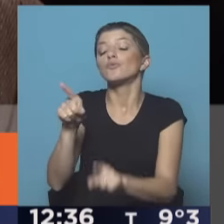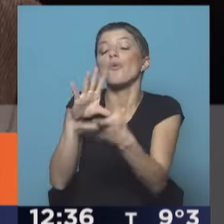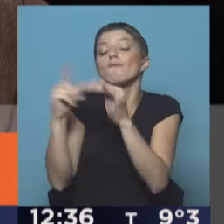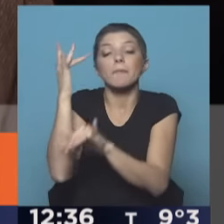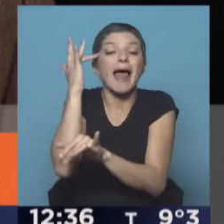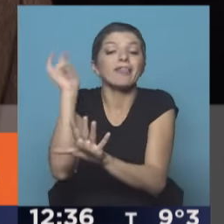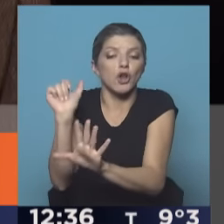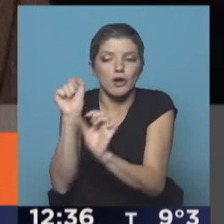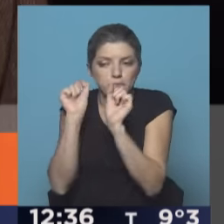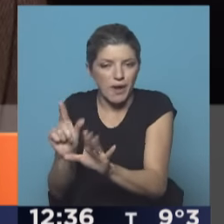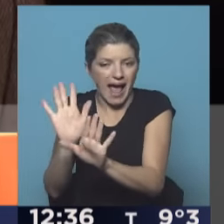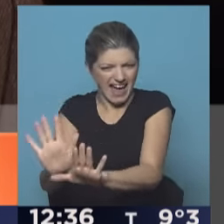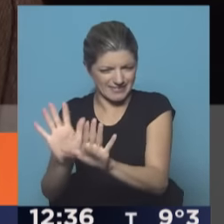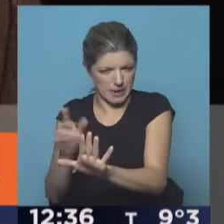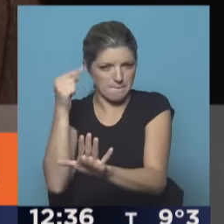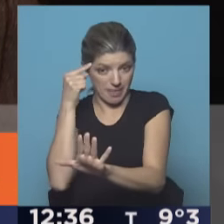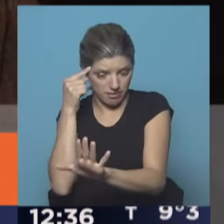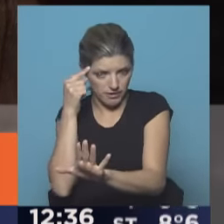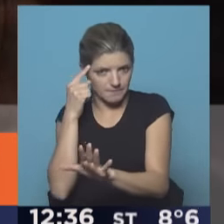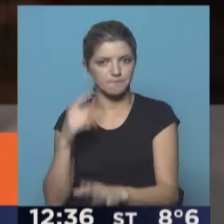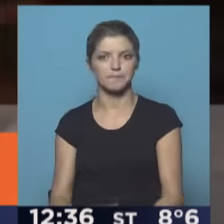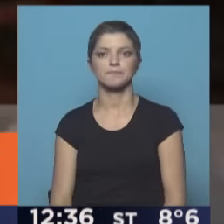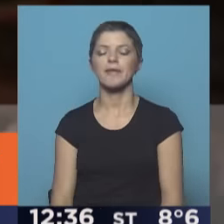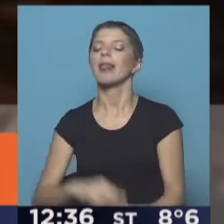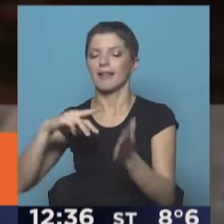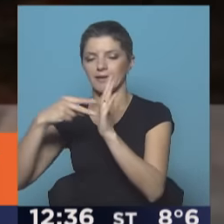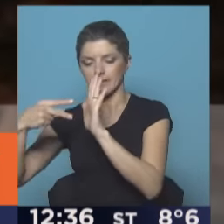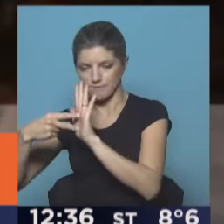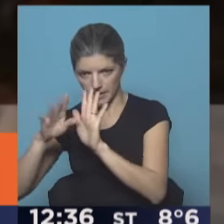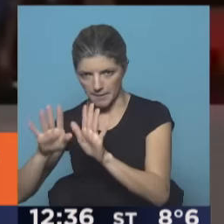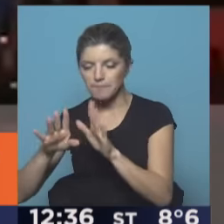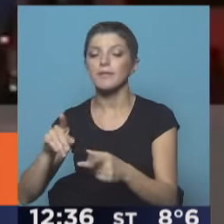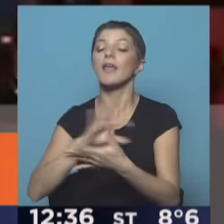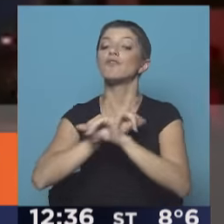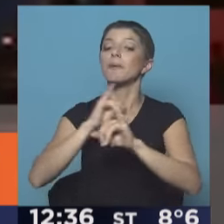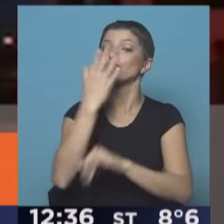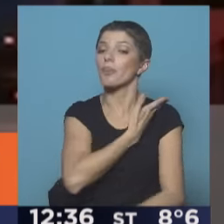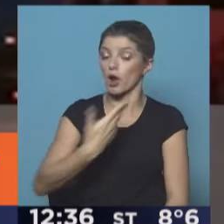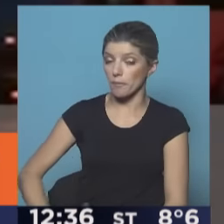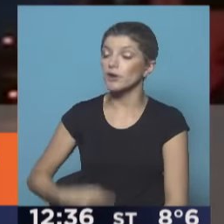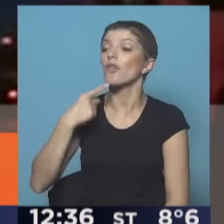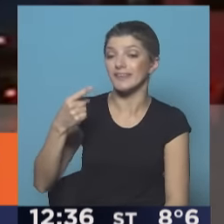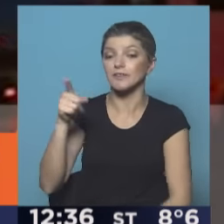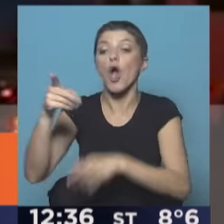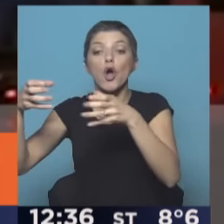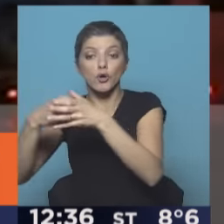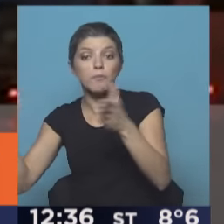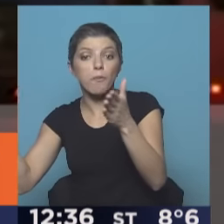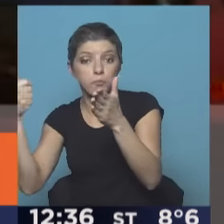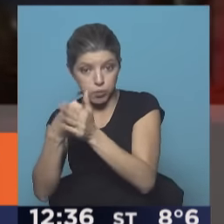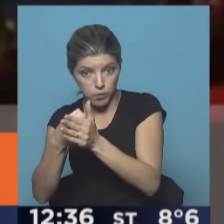es así es así en otras palabras la la la tesis oficial del gobierno es que son golpistas que siguen a